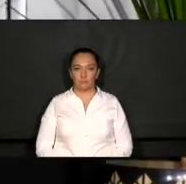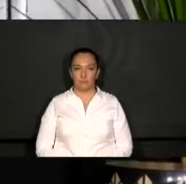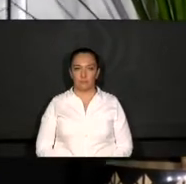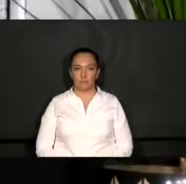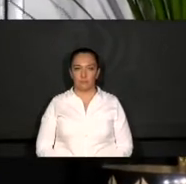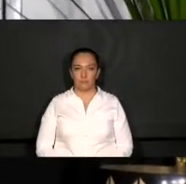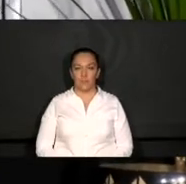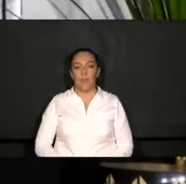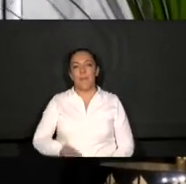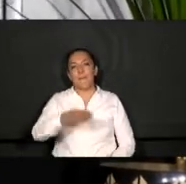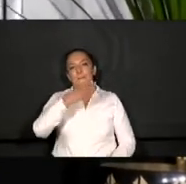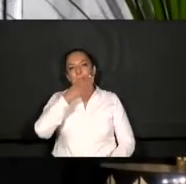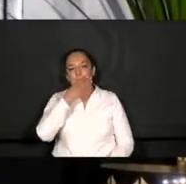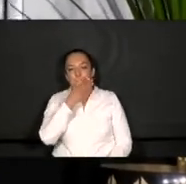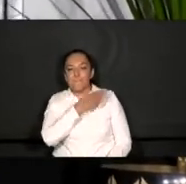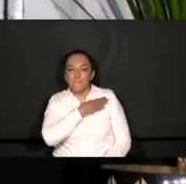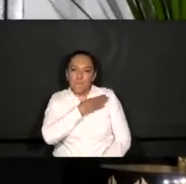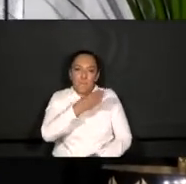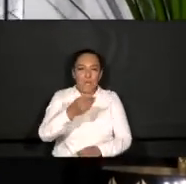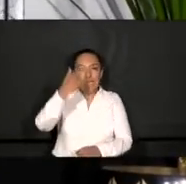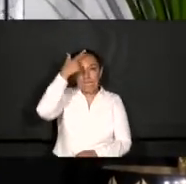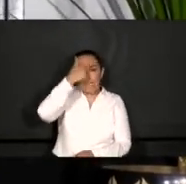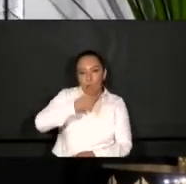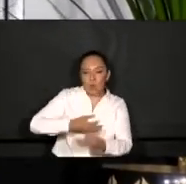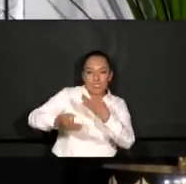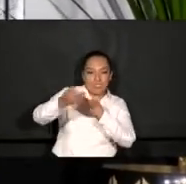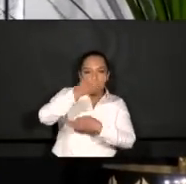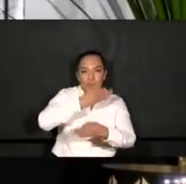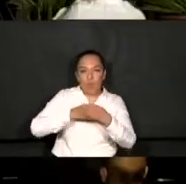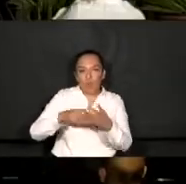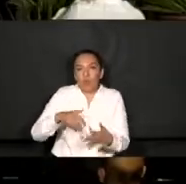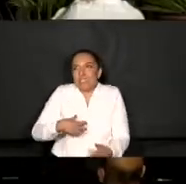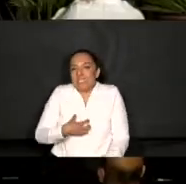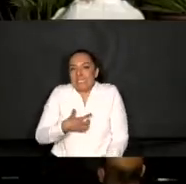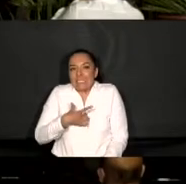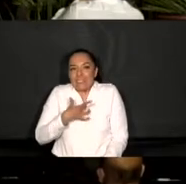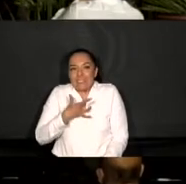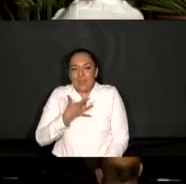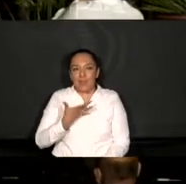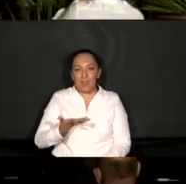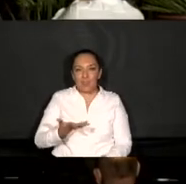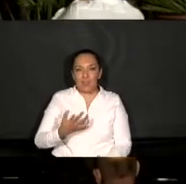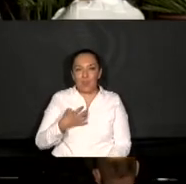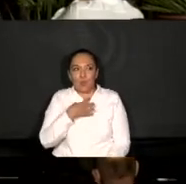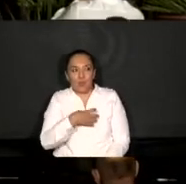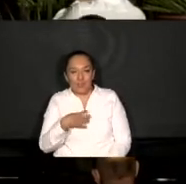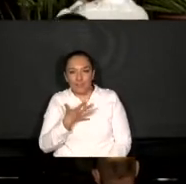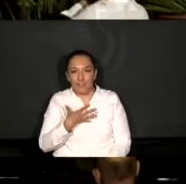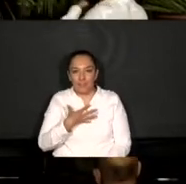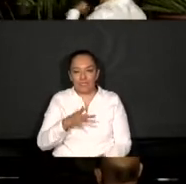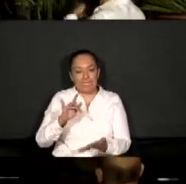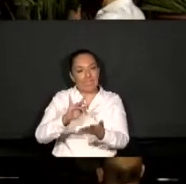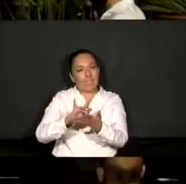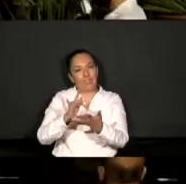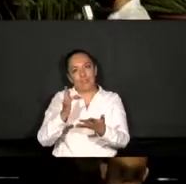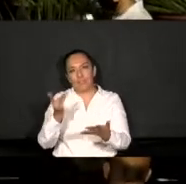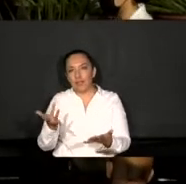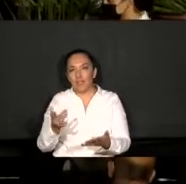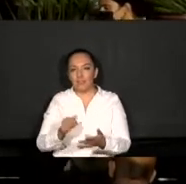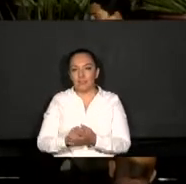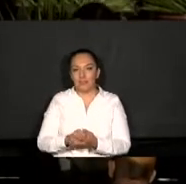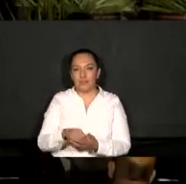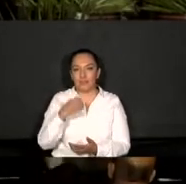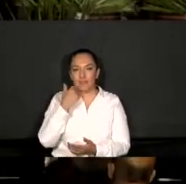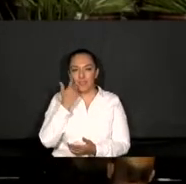Muy buenas noches a todos, estoy muy emocionada, gracias y